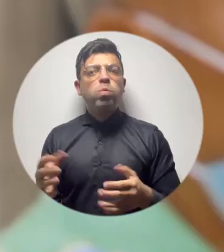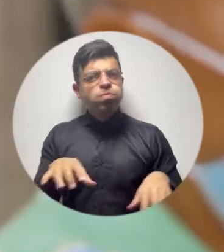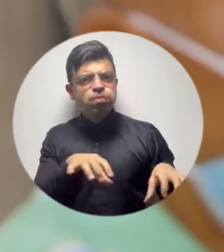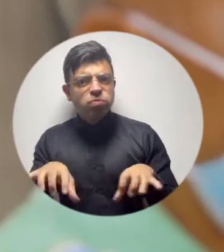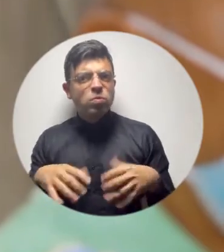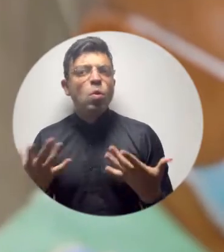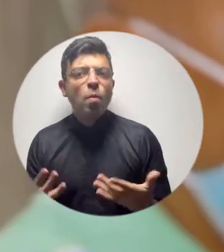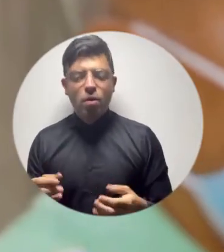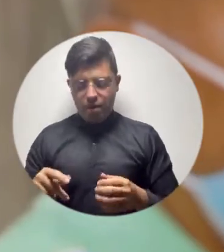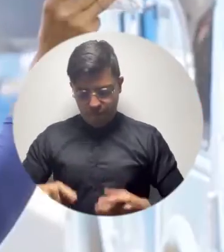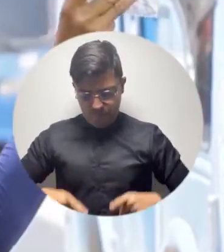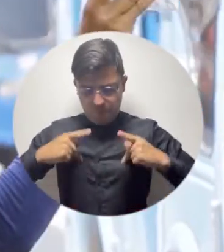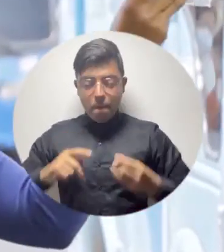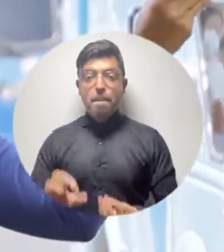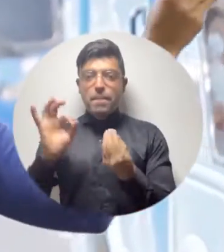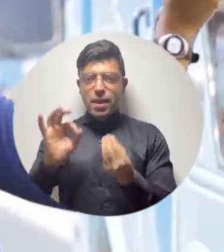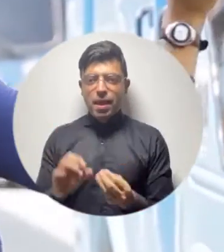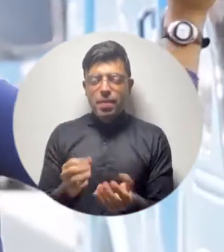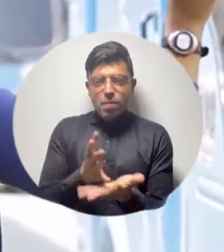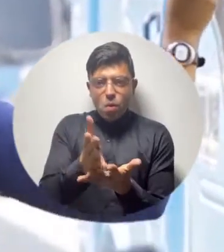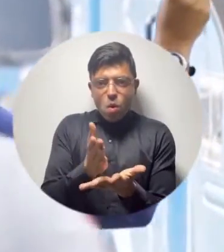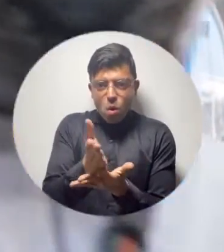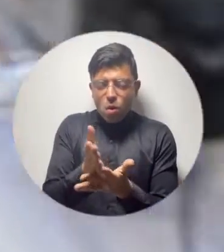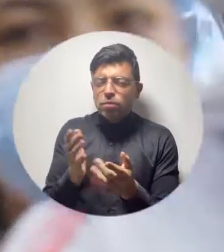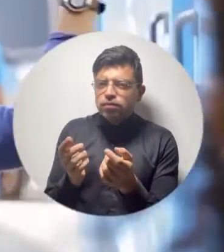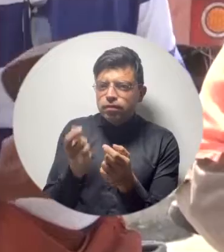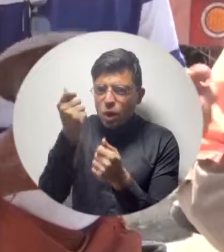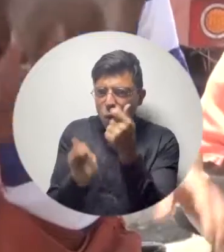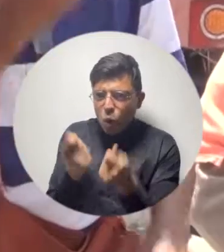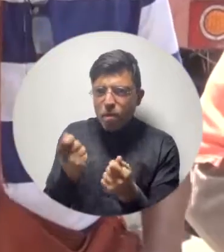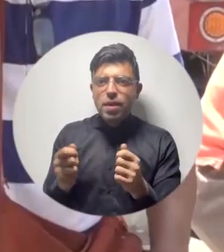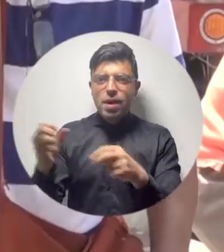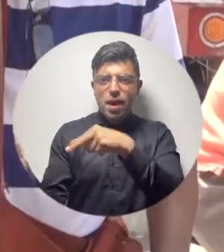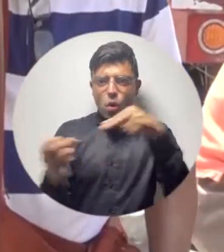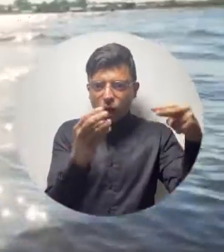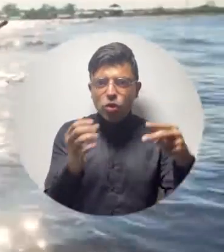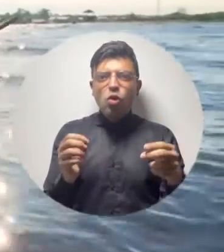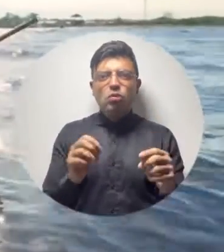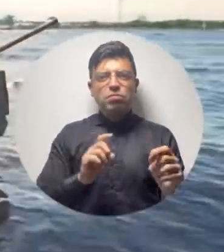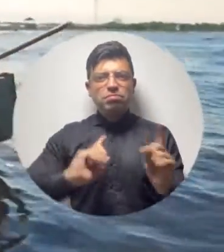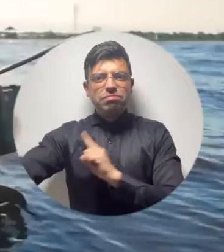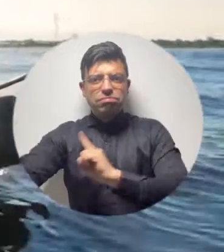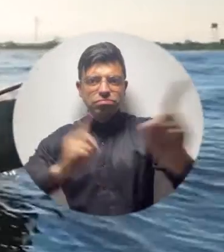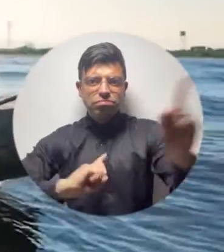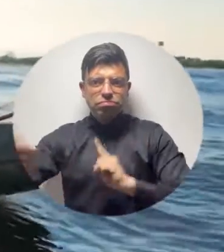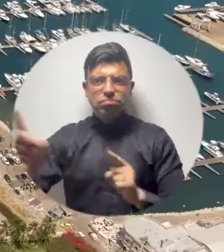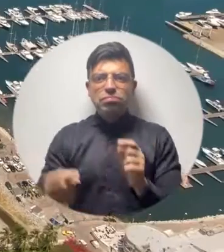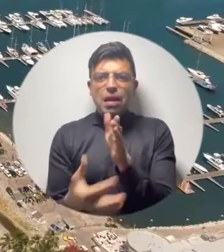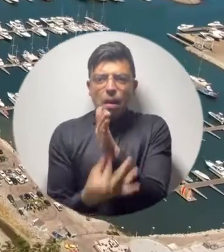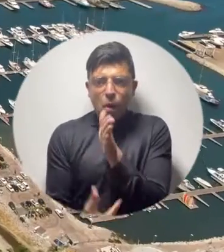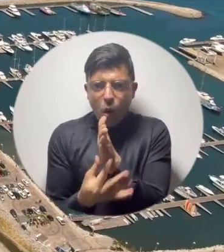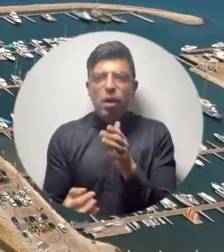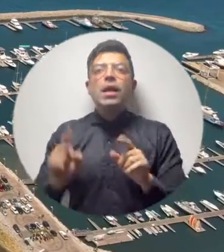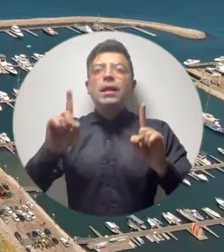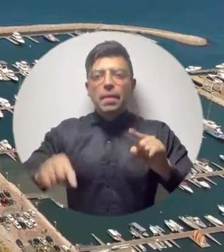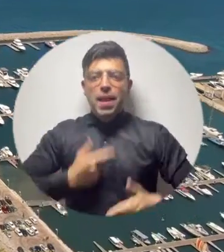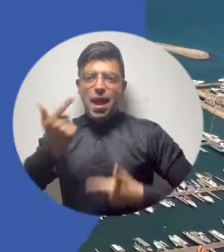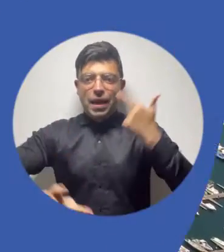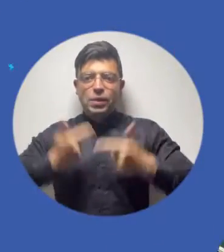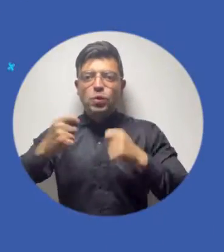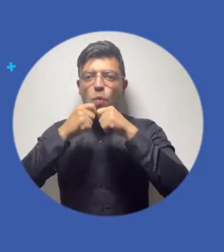vida desde la perspectiva de la economía, la educación, la migración, la desigualdad, la pobreza y la gestión pública.